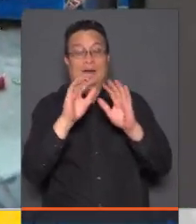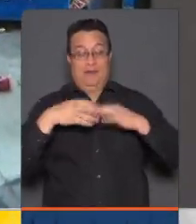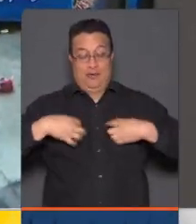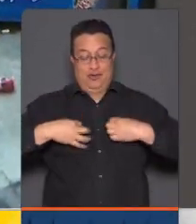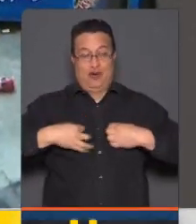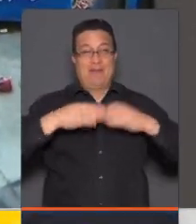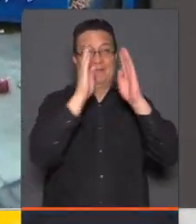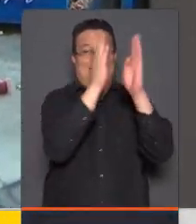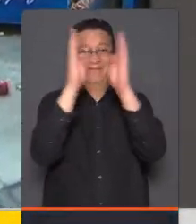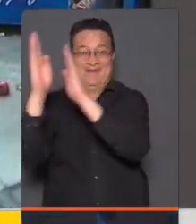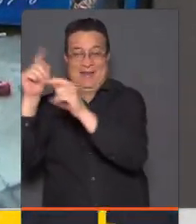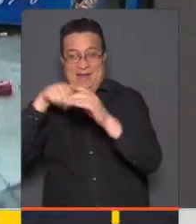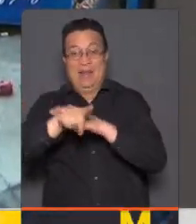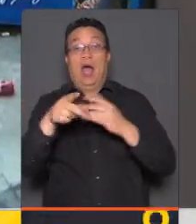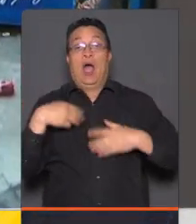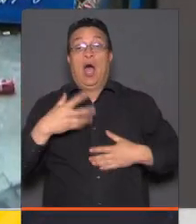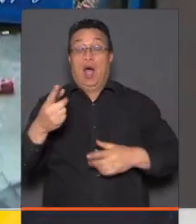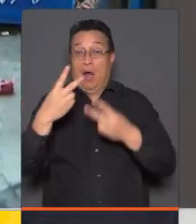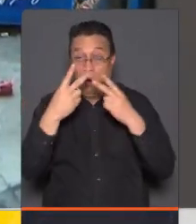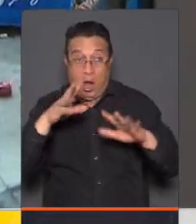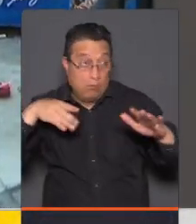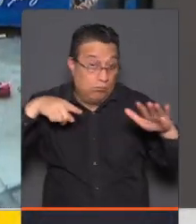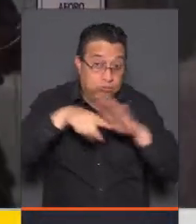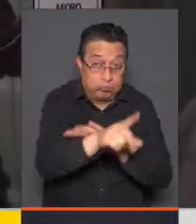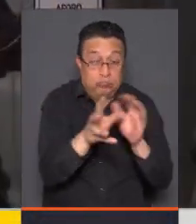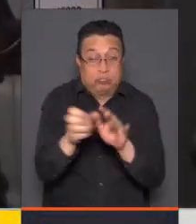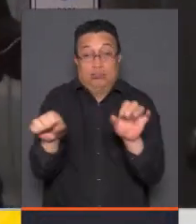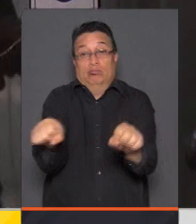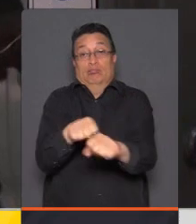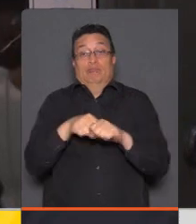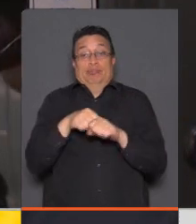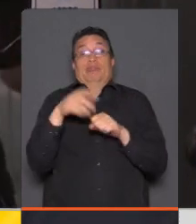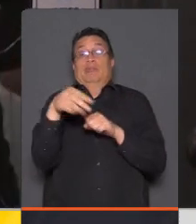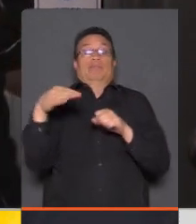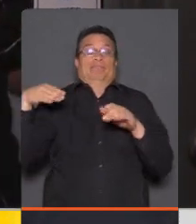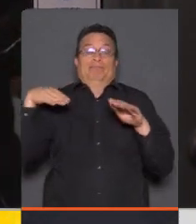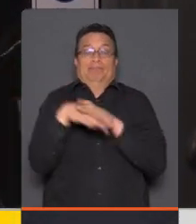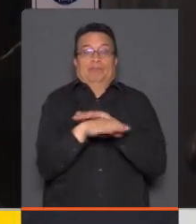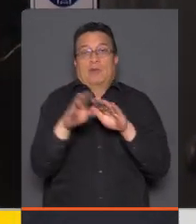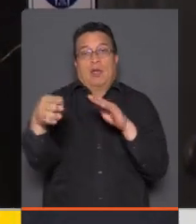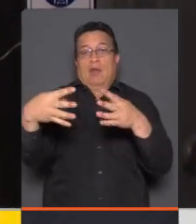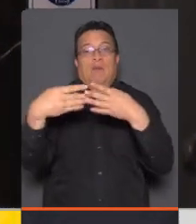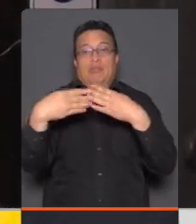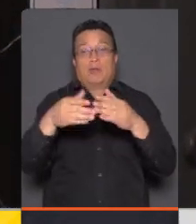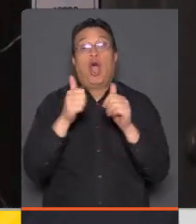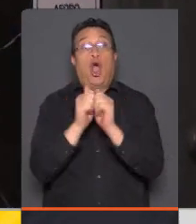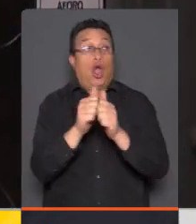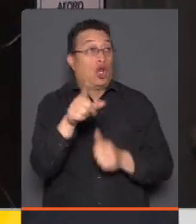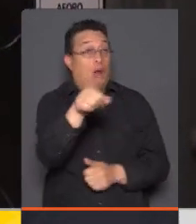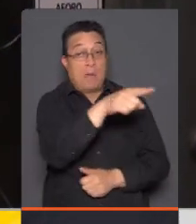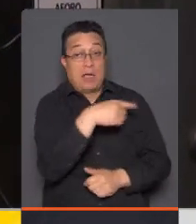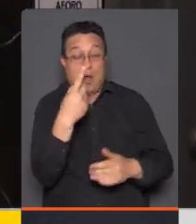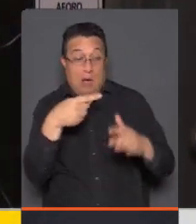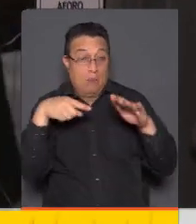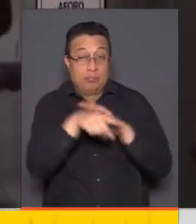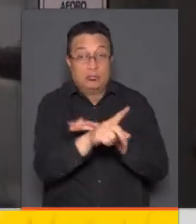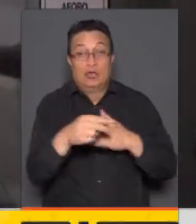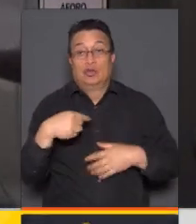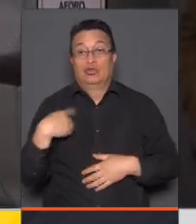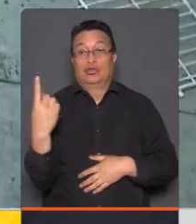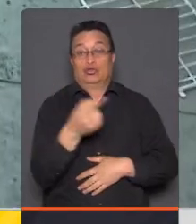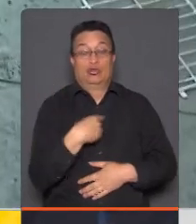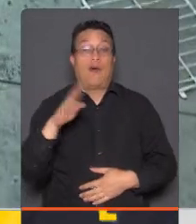Ellas alcanzaron a bajar a Santa María, pero igual la forcejearon y se metieron en la fuerza. Mis compañeras dan la vuelta y nos conseguimos todos en el